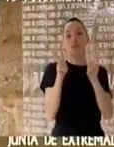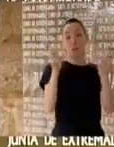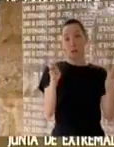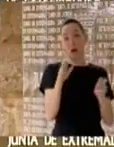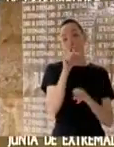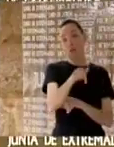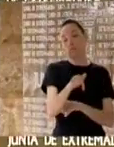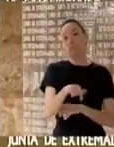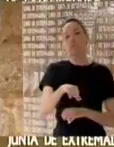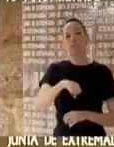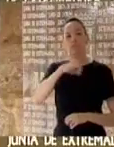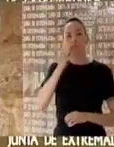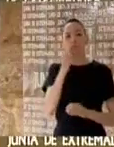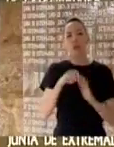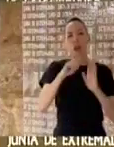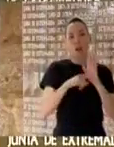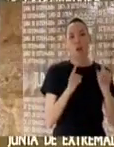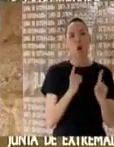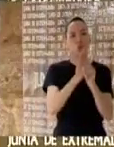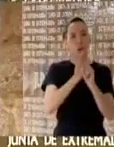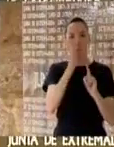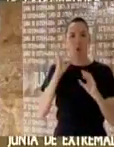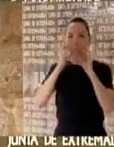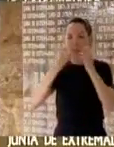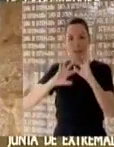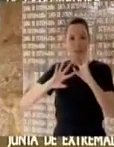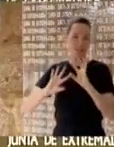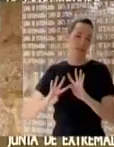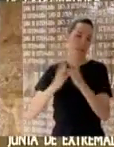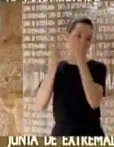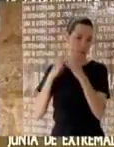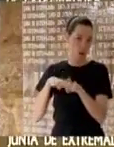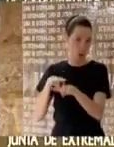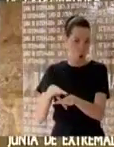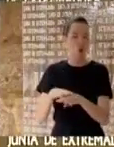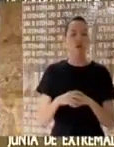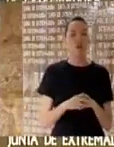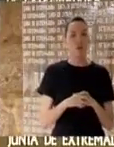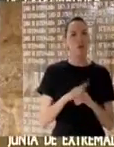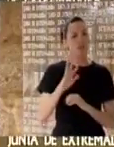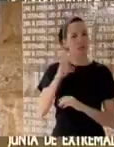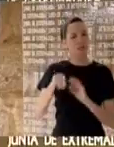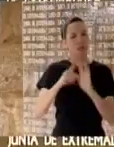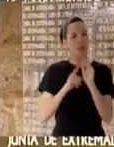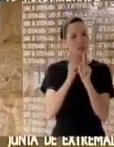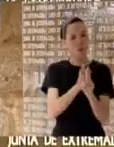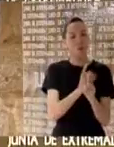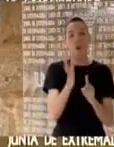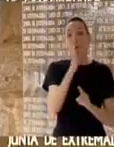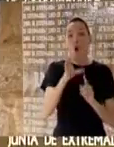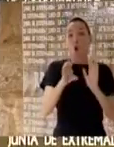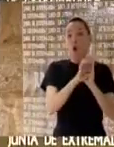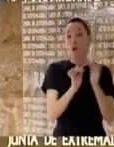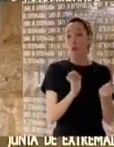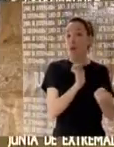de rebelión en el Código Penal. Es evidente que, tal y como está tipificado ahora mismo el Código Penal, el